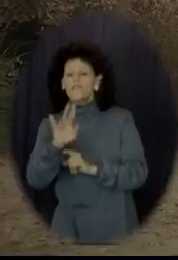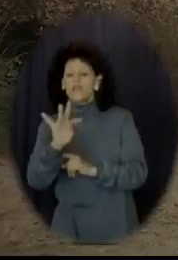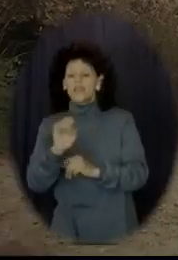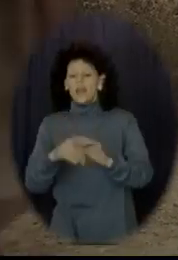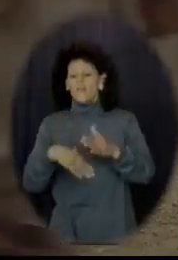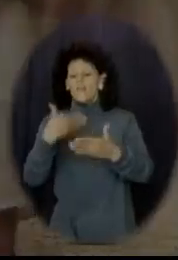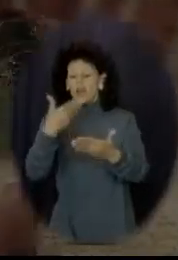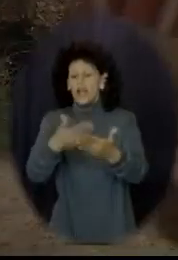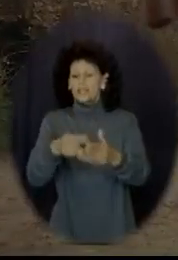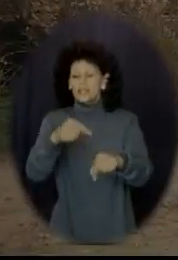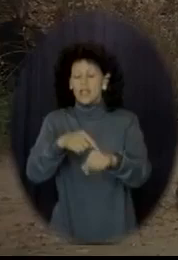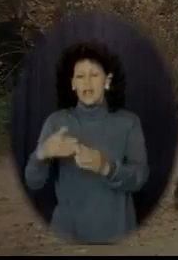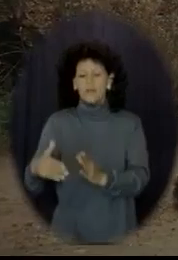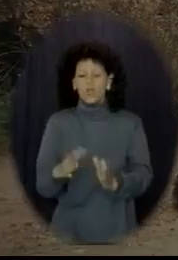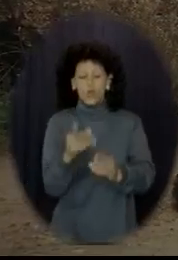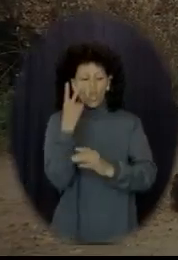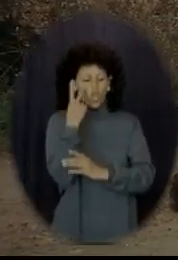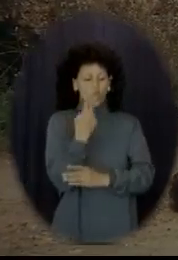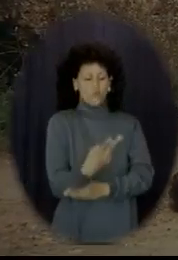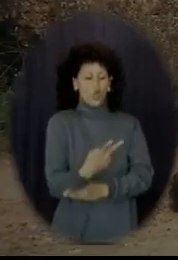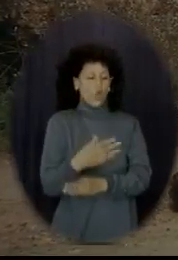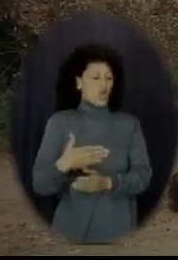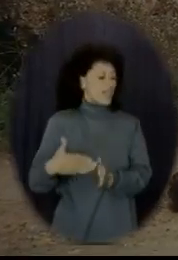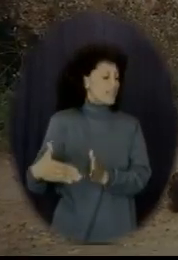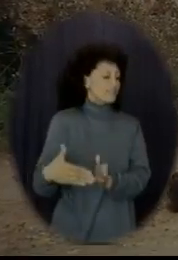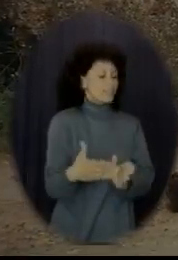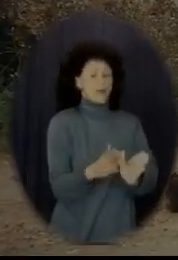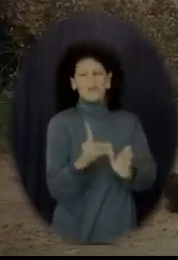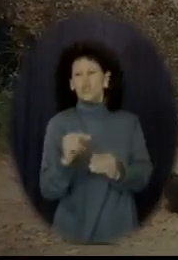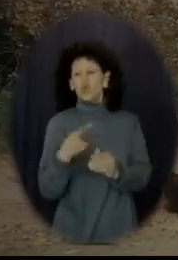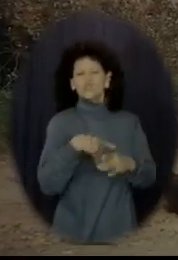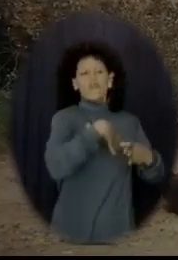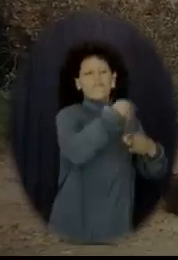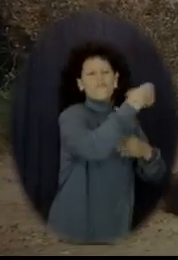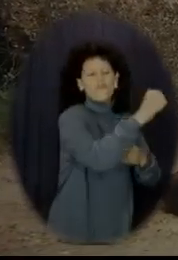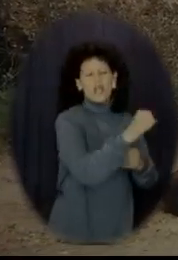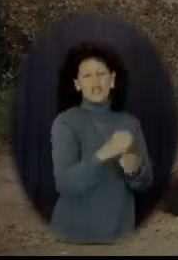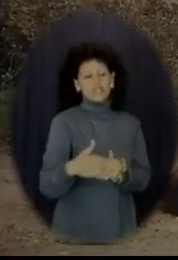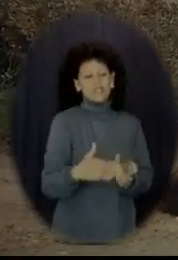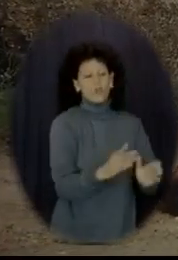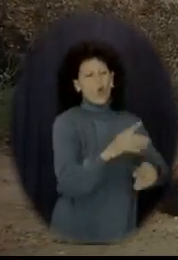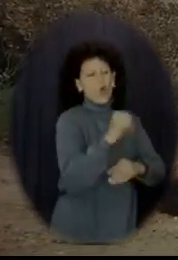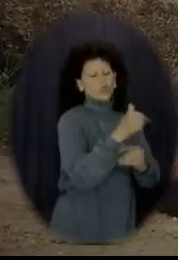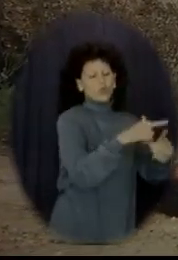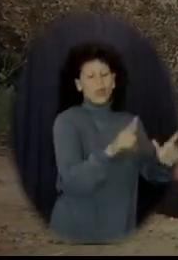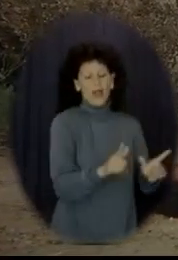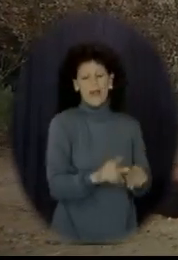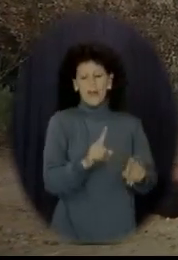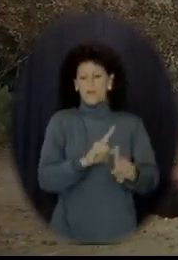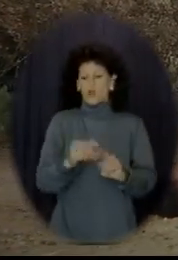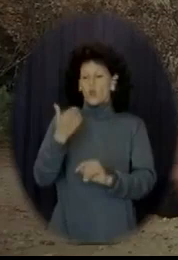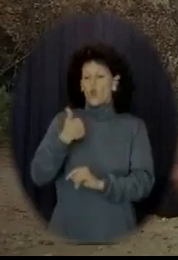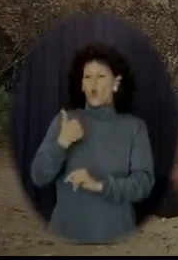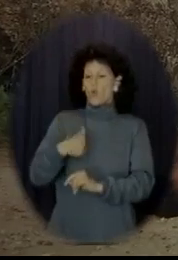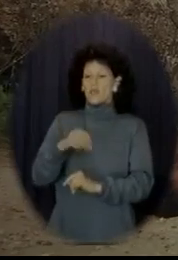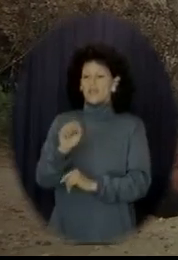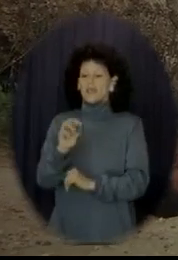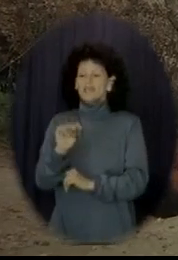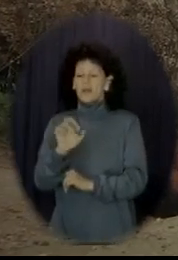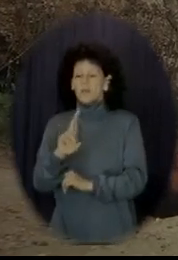al verlo, lo rodeó y siguió adelante. También un levita llegó a aquel lugar y cuando lo vio, siguió